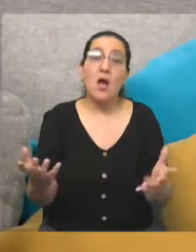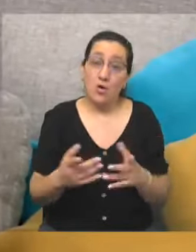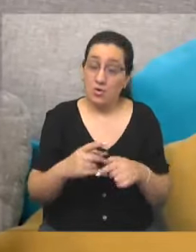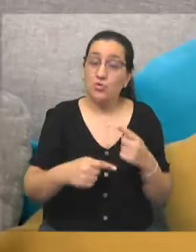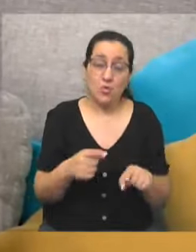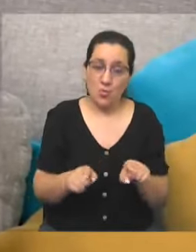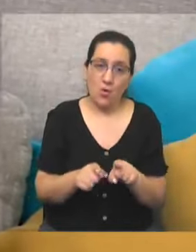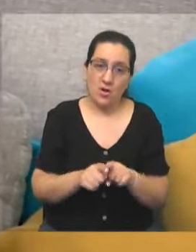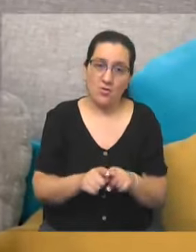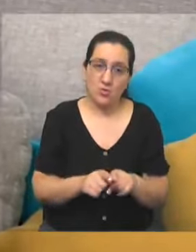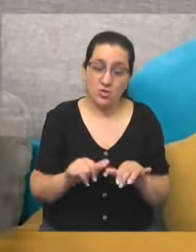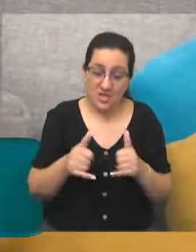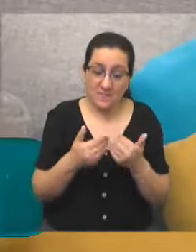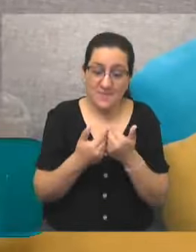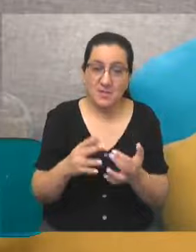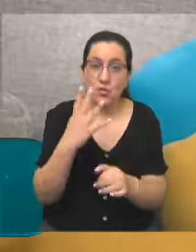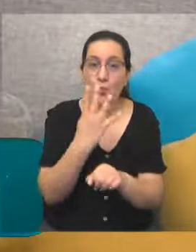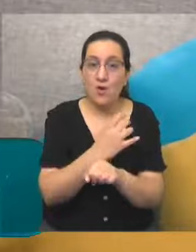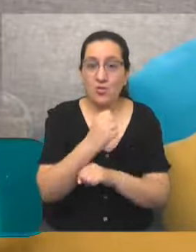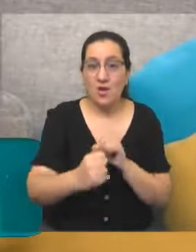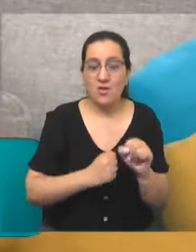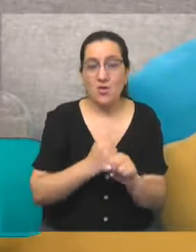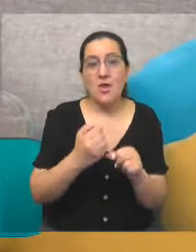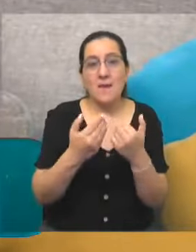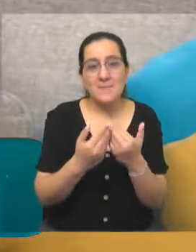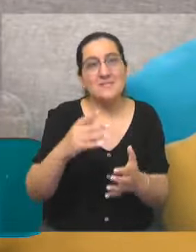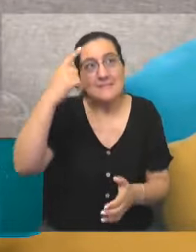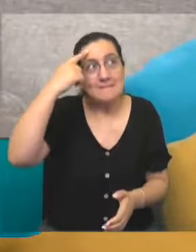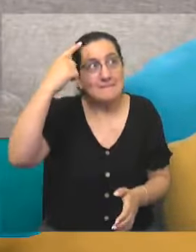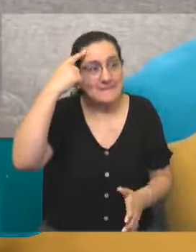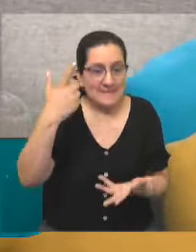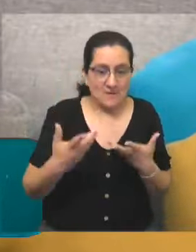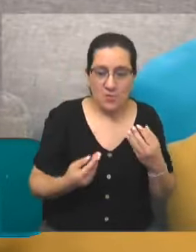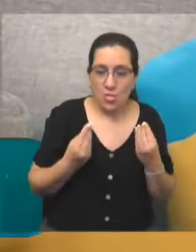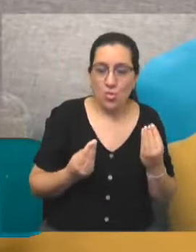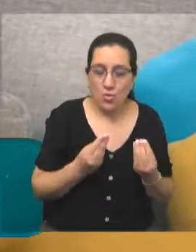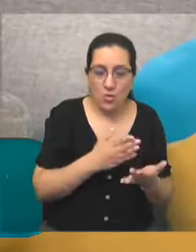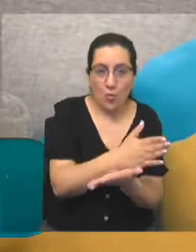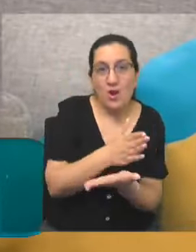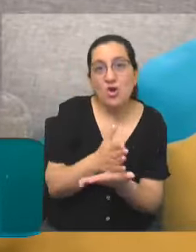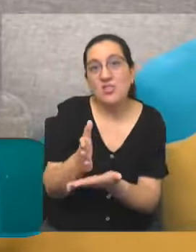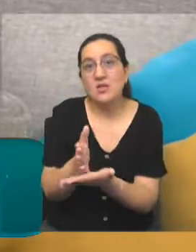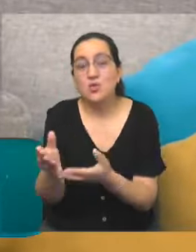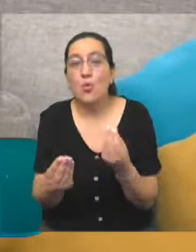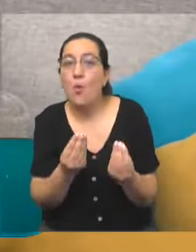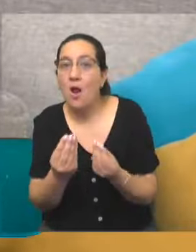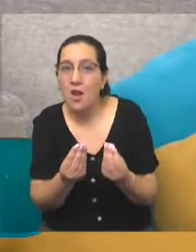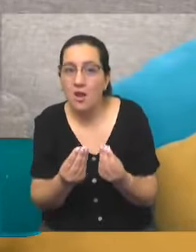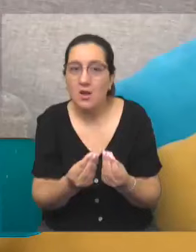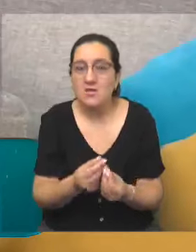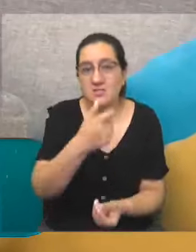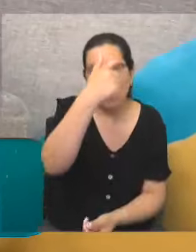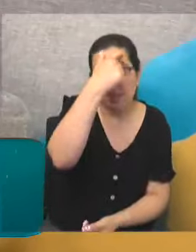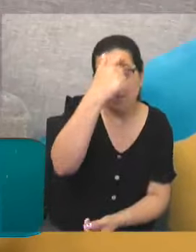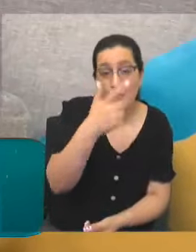cuando estás pisando cuarto, comenzás a ya a perfilar qué opción de bachillerato vas a querer hacer. Ah,